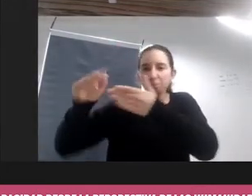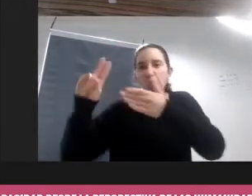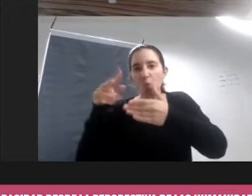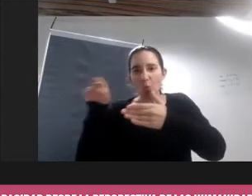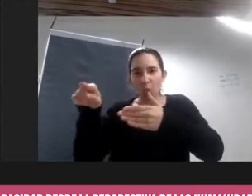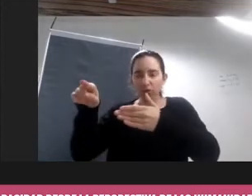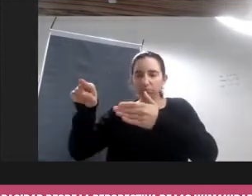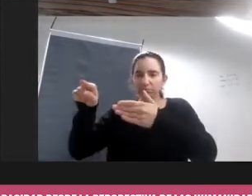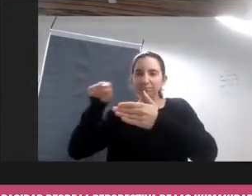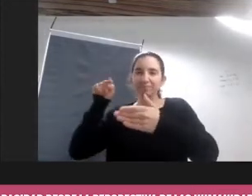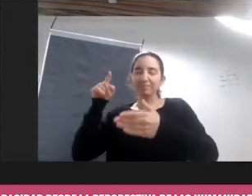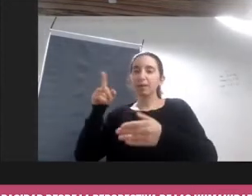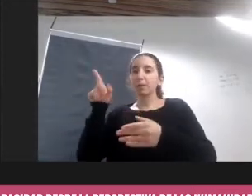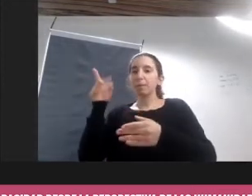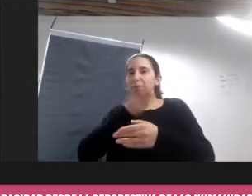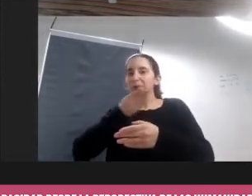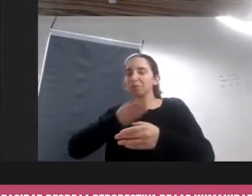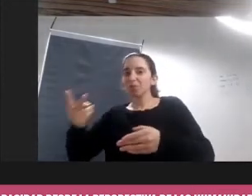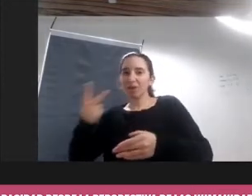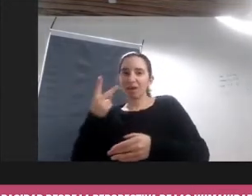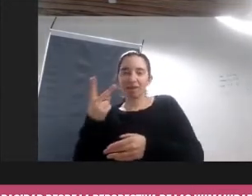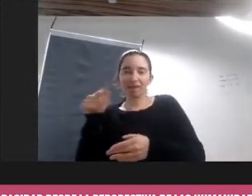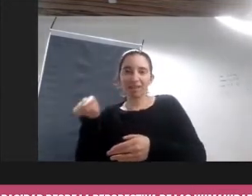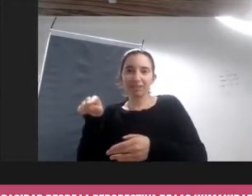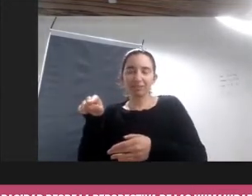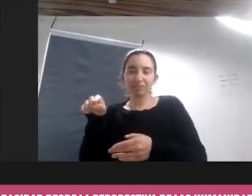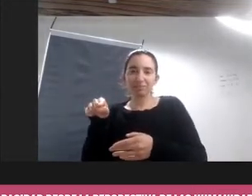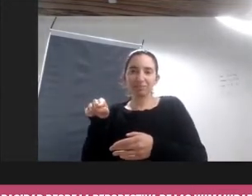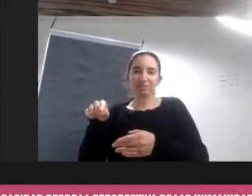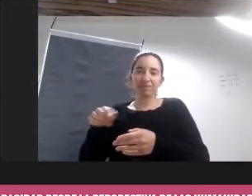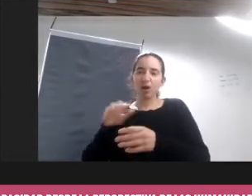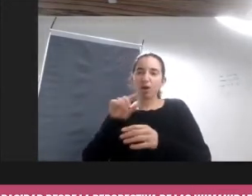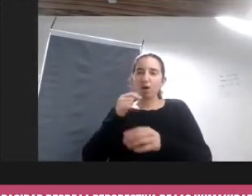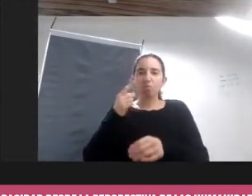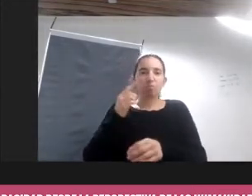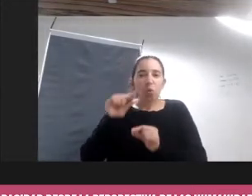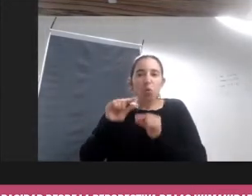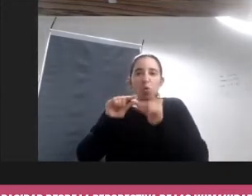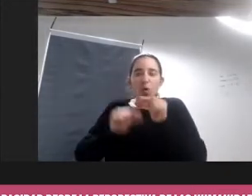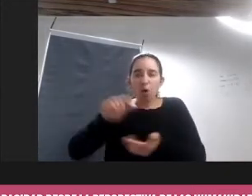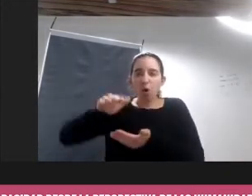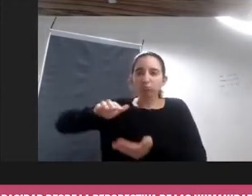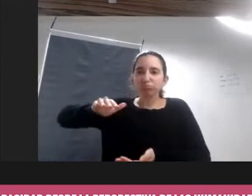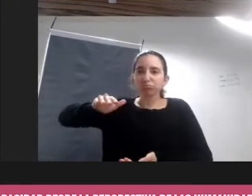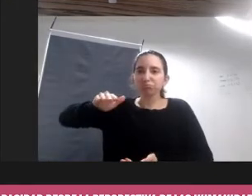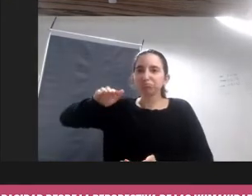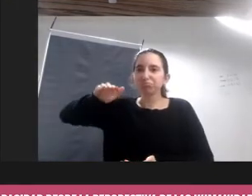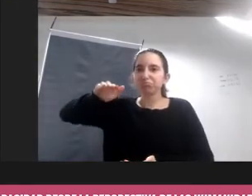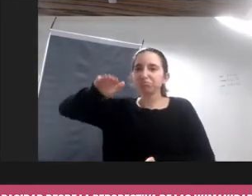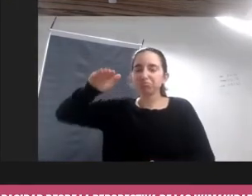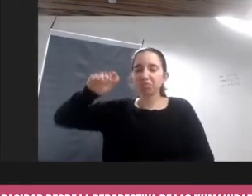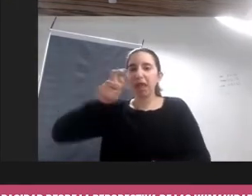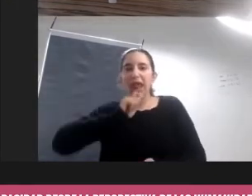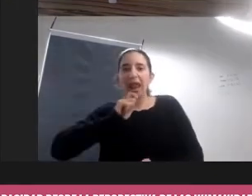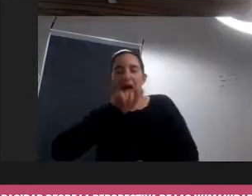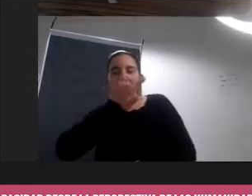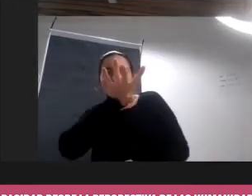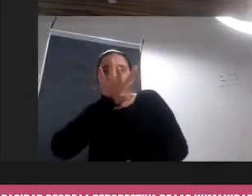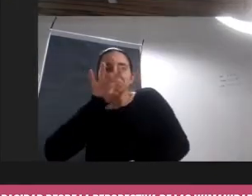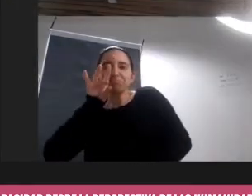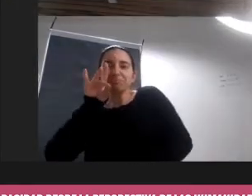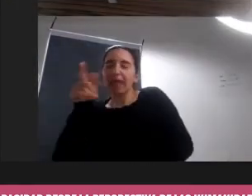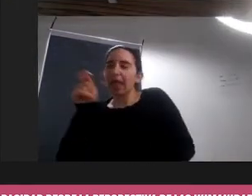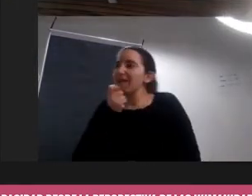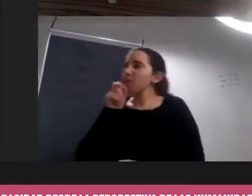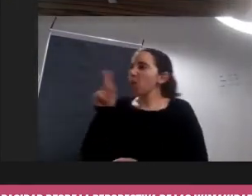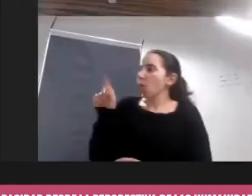de pronto para ellos era como un milagro cuando el chiquito podía elegir el helado y definía qué helado le gustaba y qué helado no le